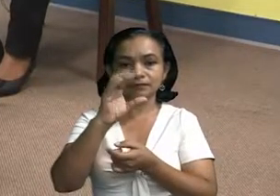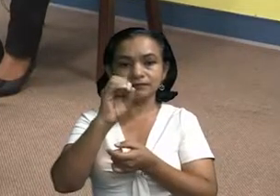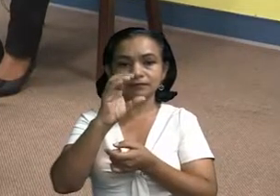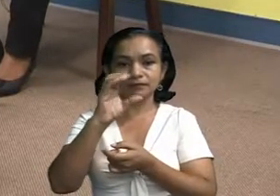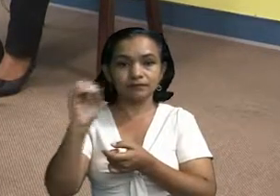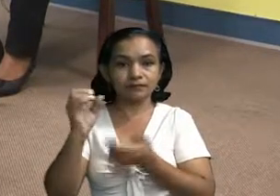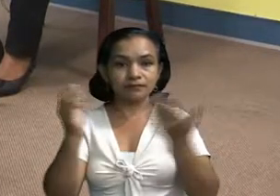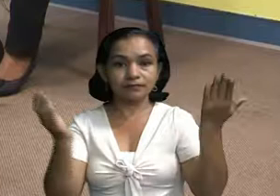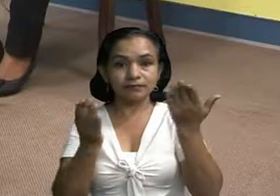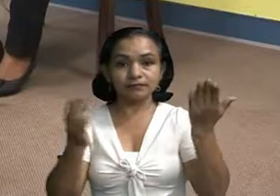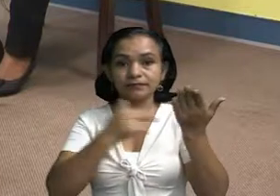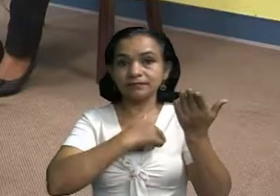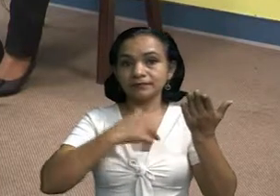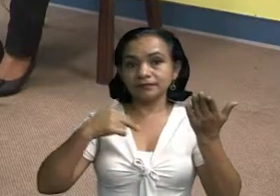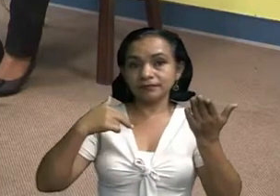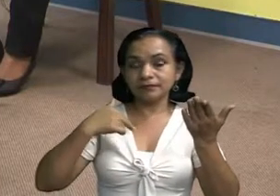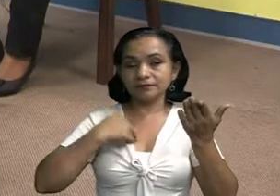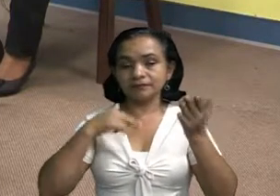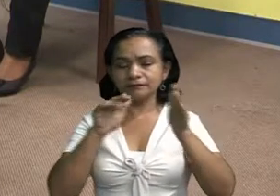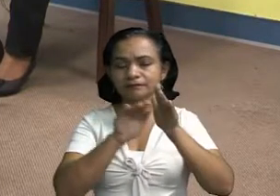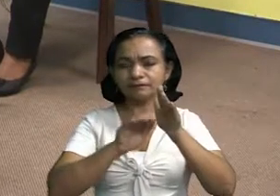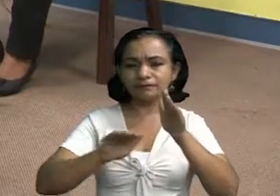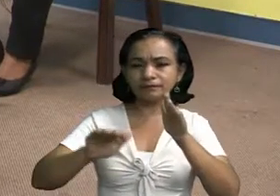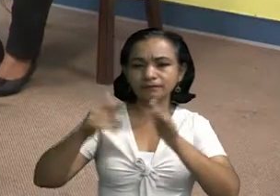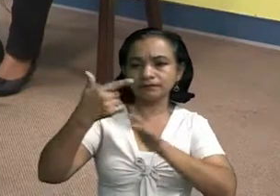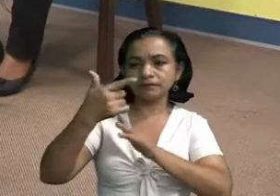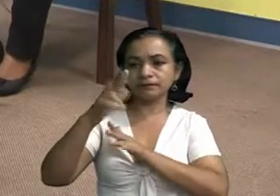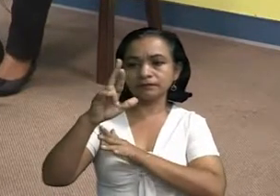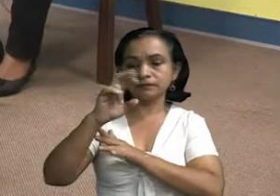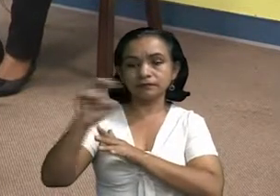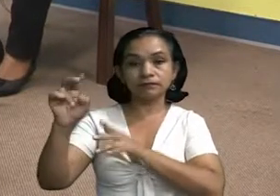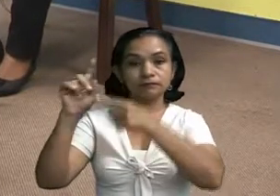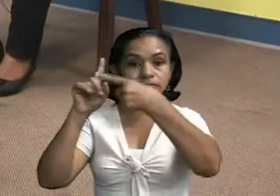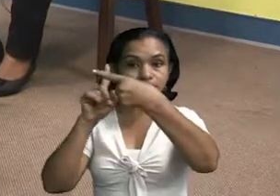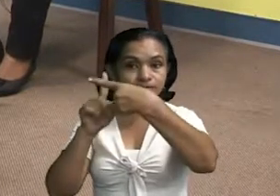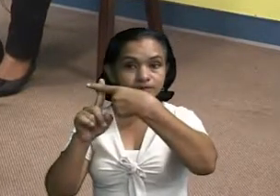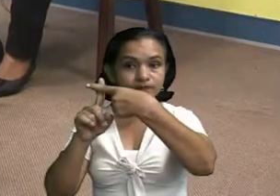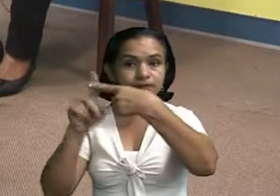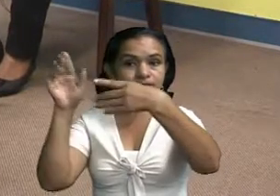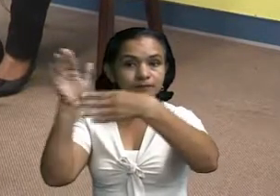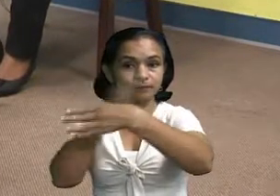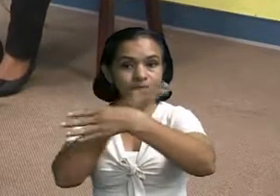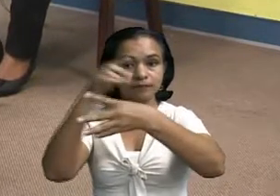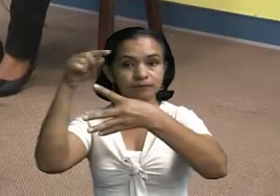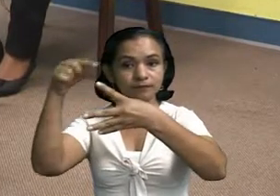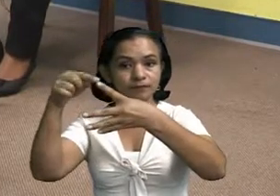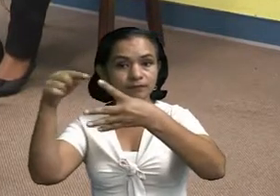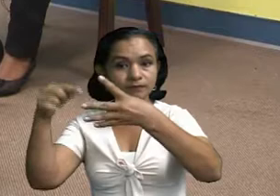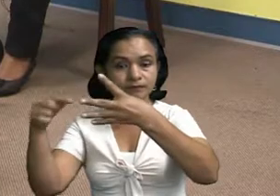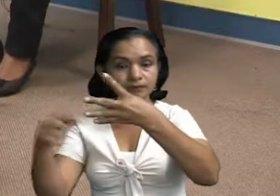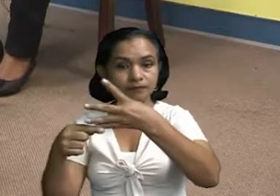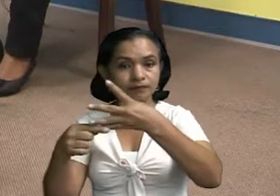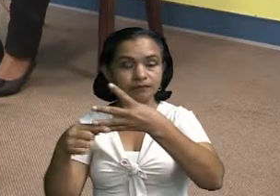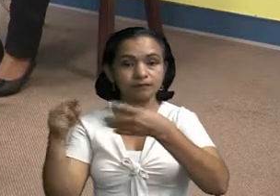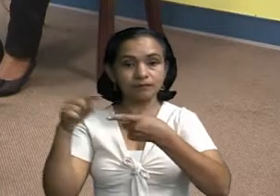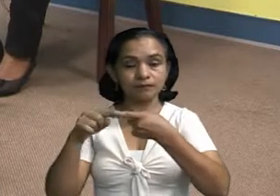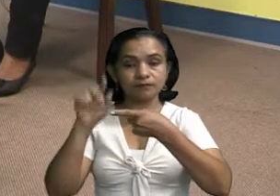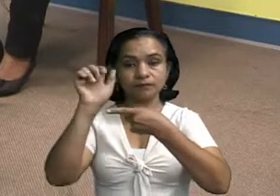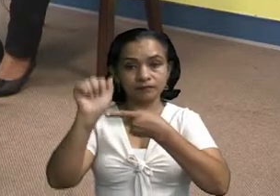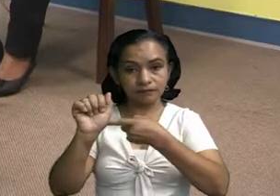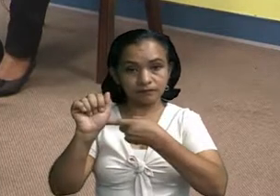que pertenece a los gram positivos y hay varios tipos de ella. Uh-huh. Existe el estreptococo del tipo